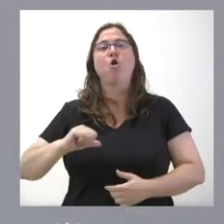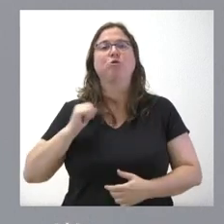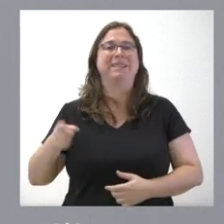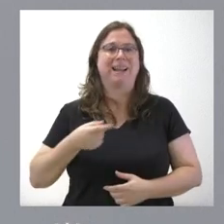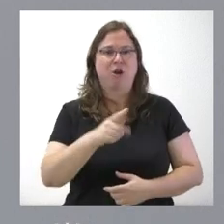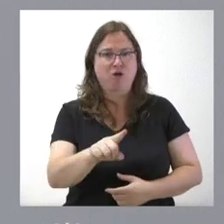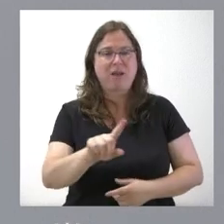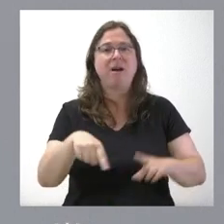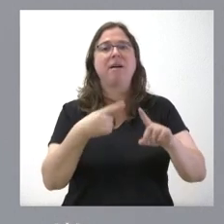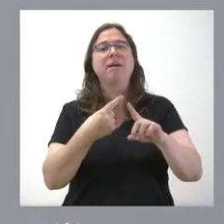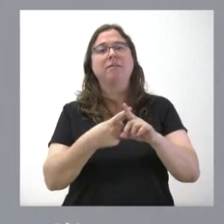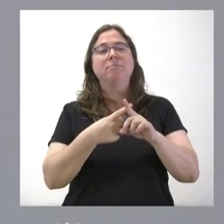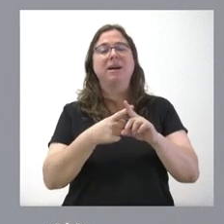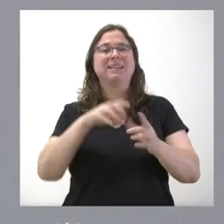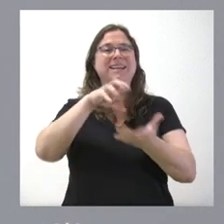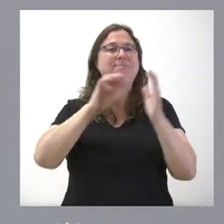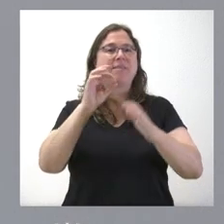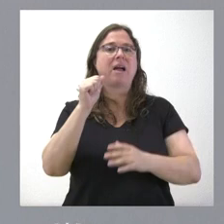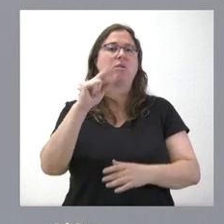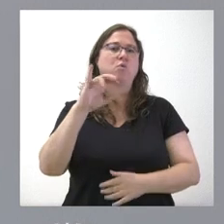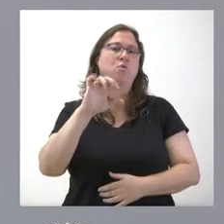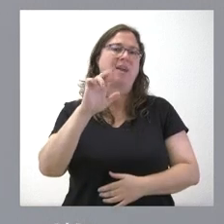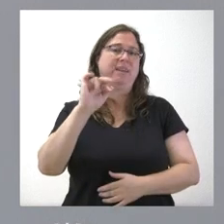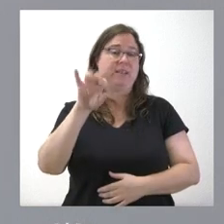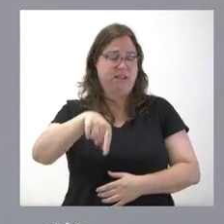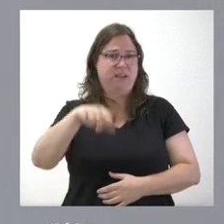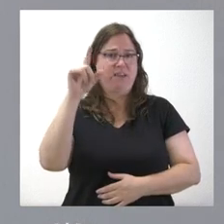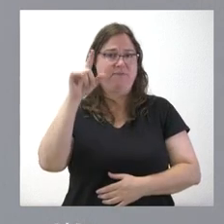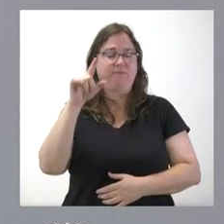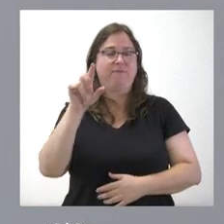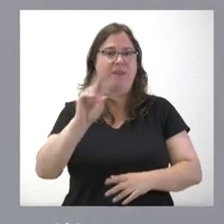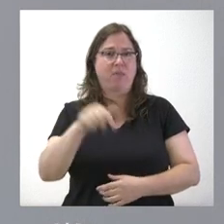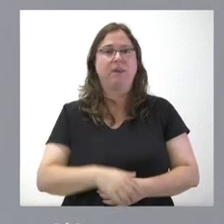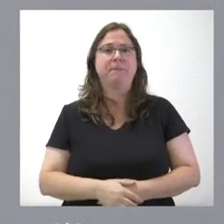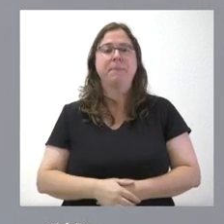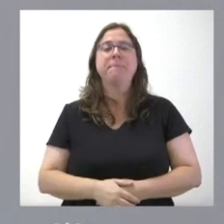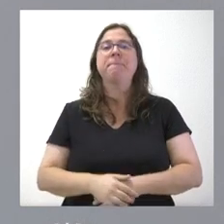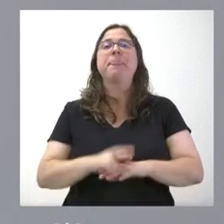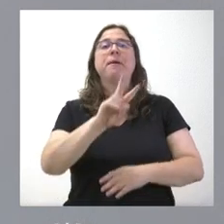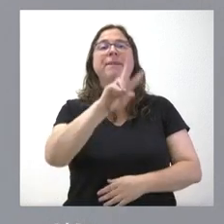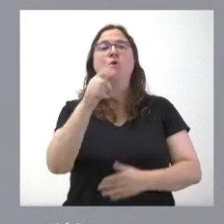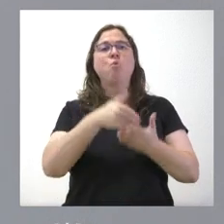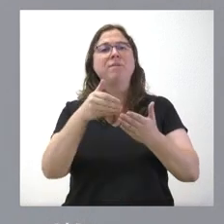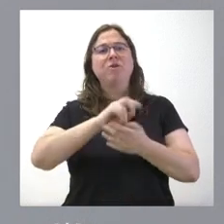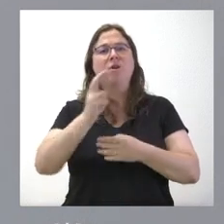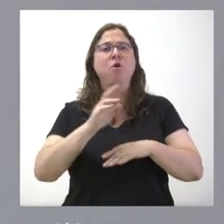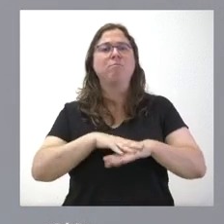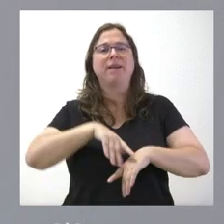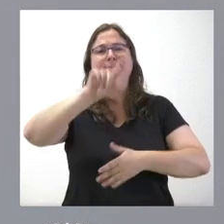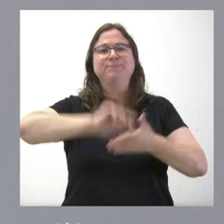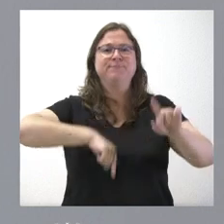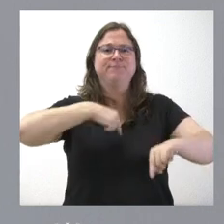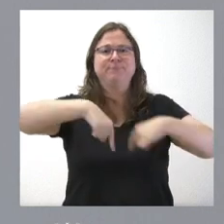especialidades Arturo ires de Valladolid más de 21 millones de euros para contratar el servicio de hemodiálisis